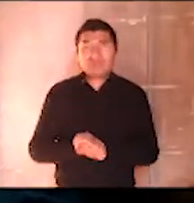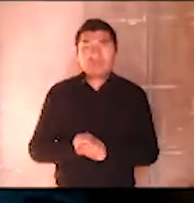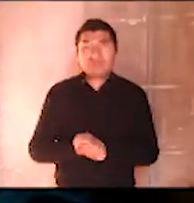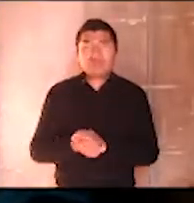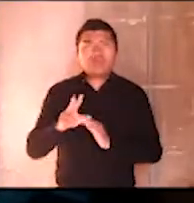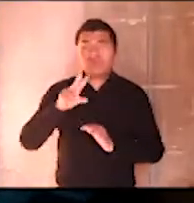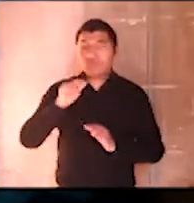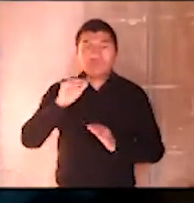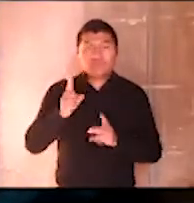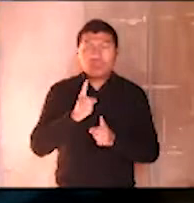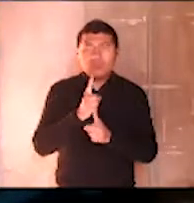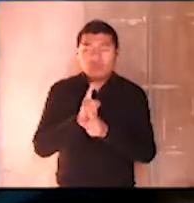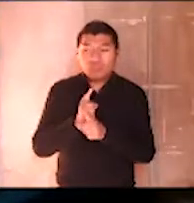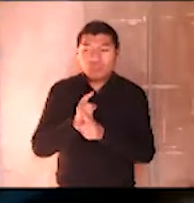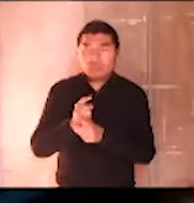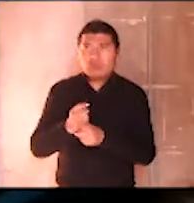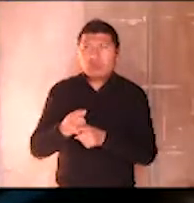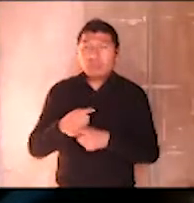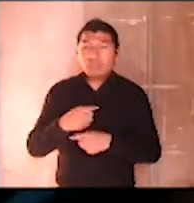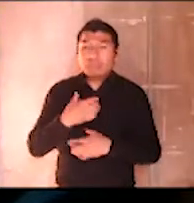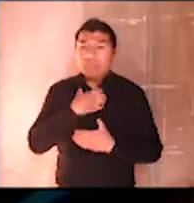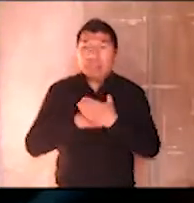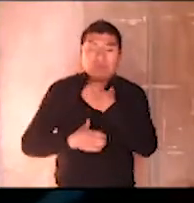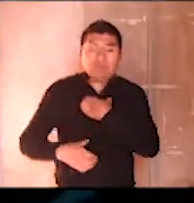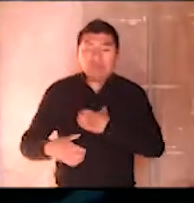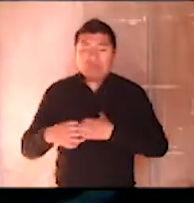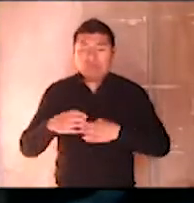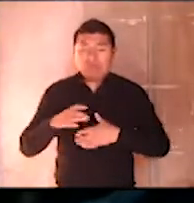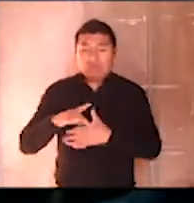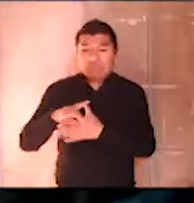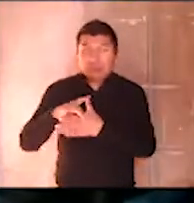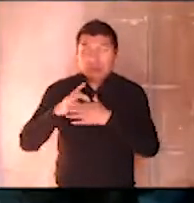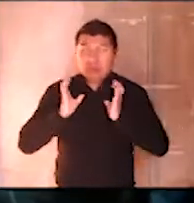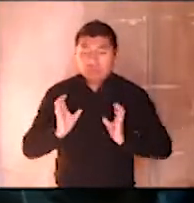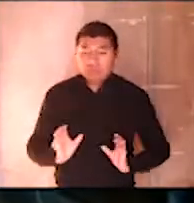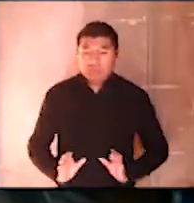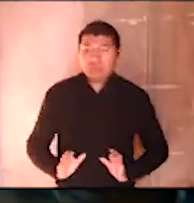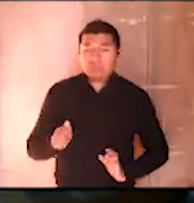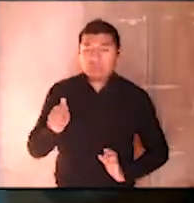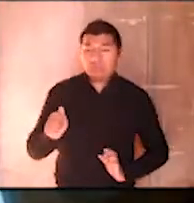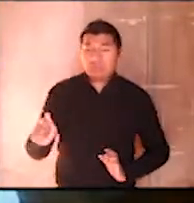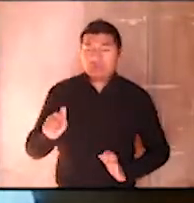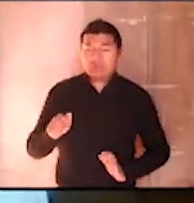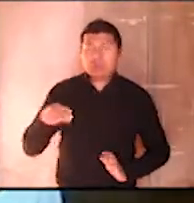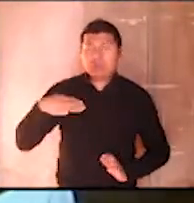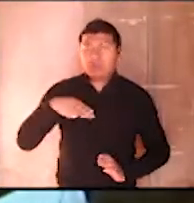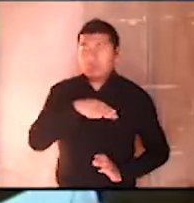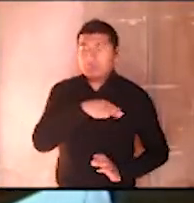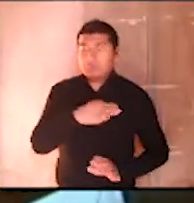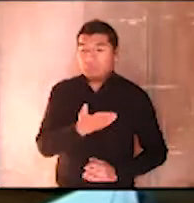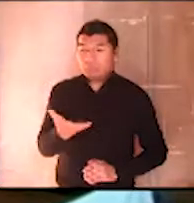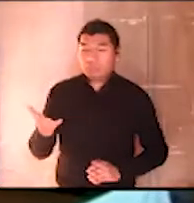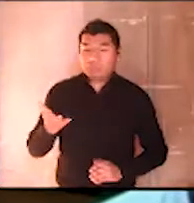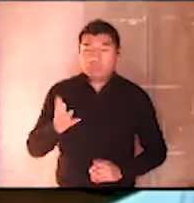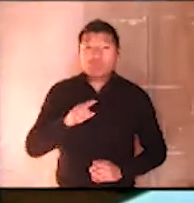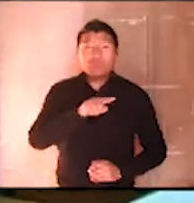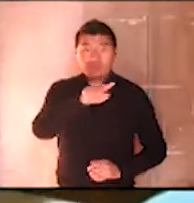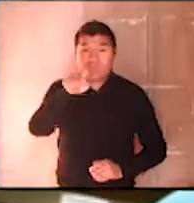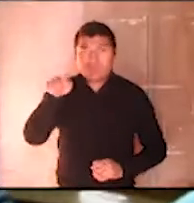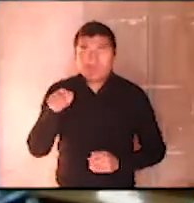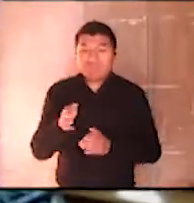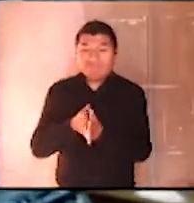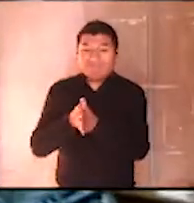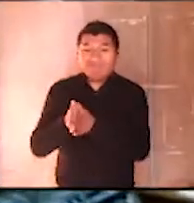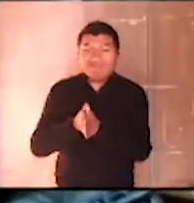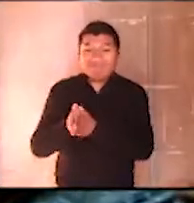¿No es precisamente de las pasiones que combaten en sus mismos miembros? Ustedes